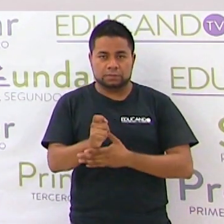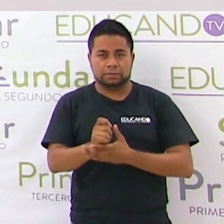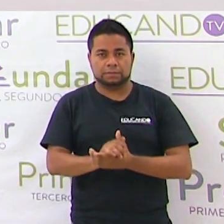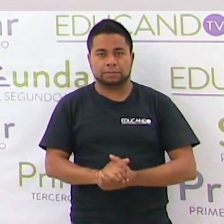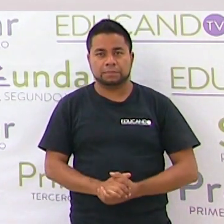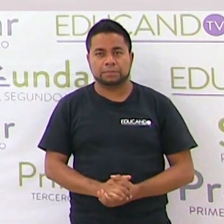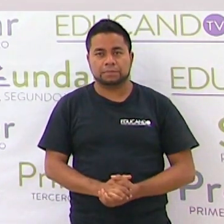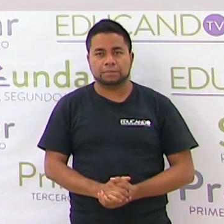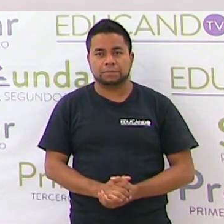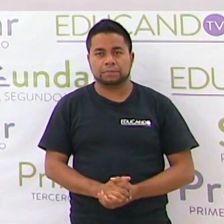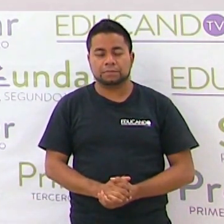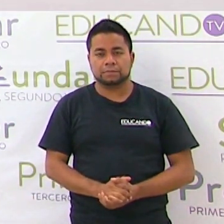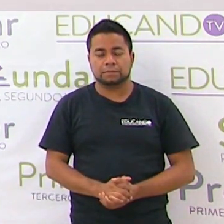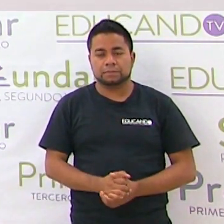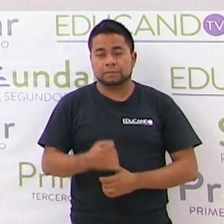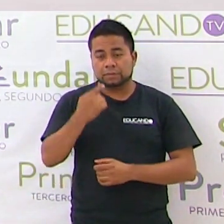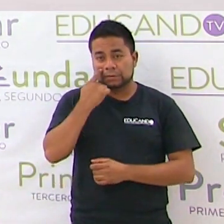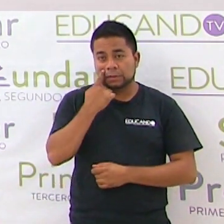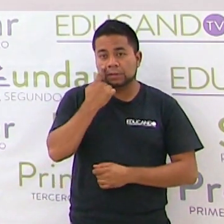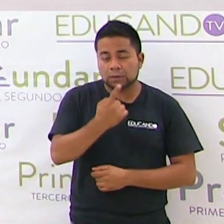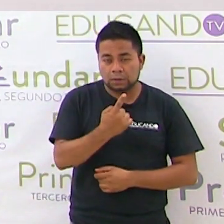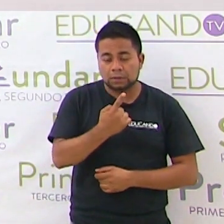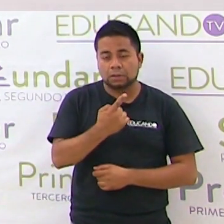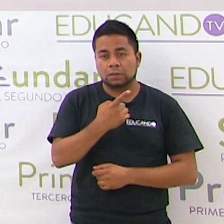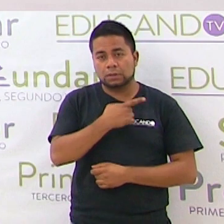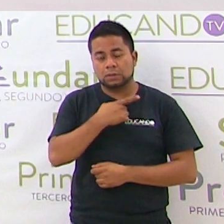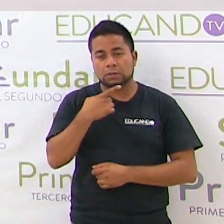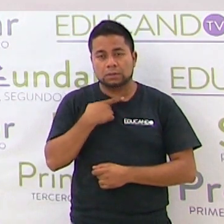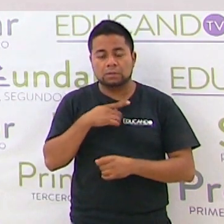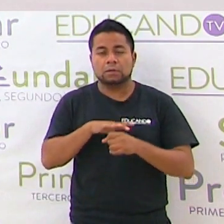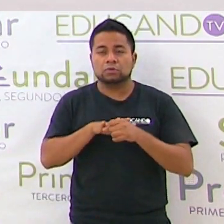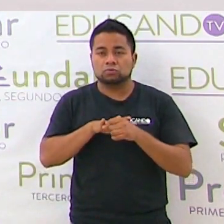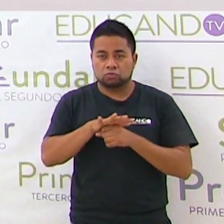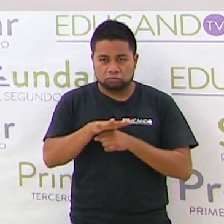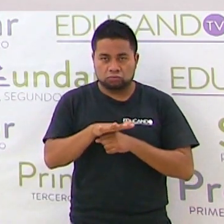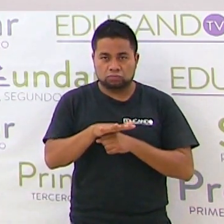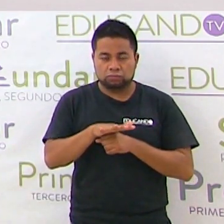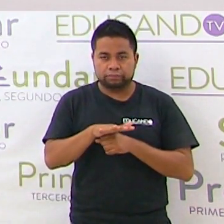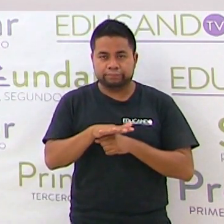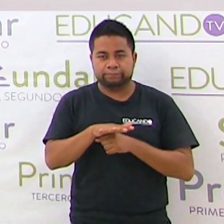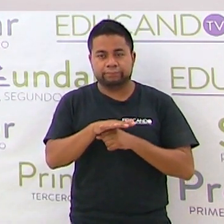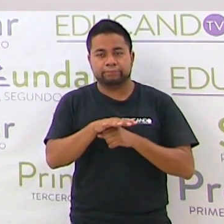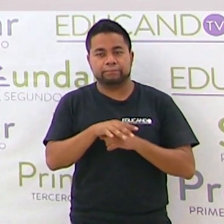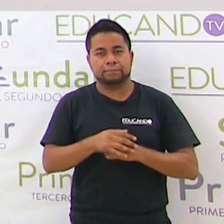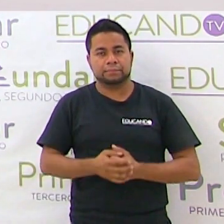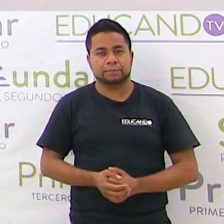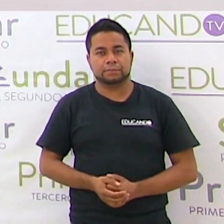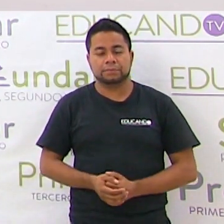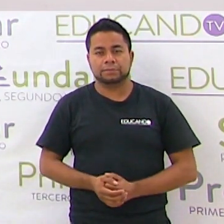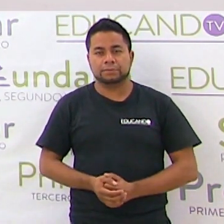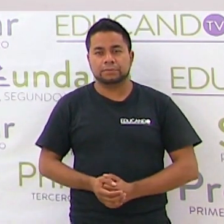ser, fíjense muy bien, revisar la regla, revisar